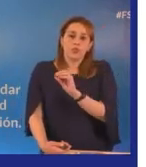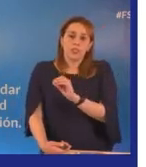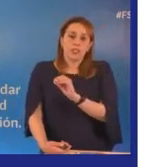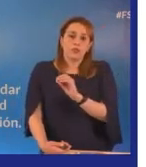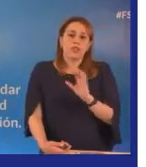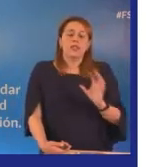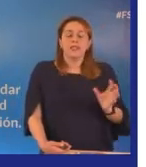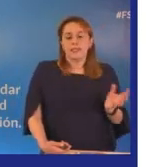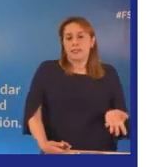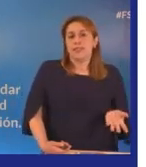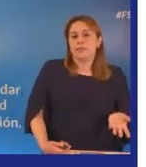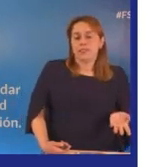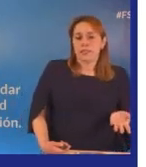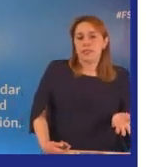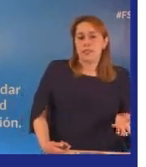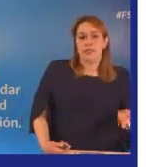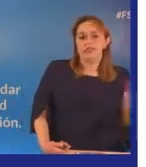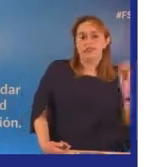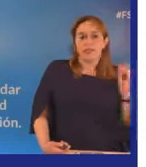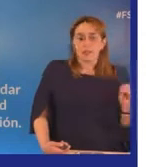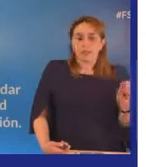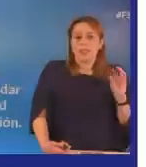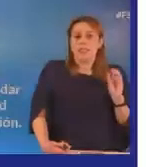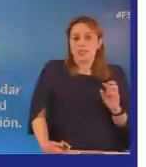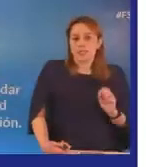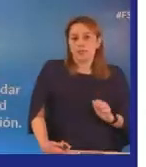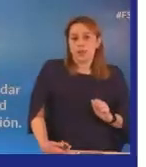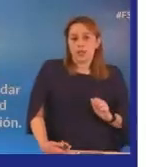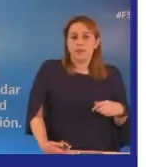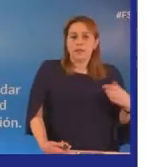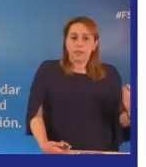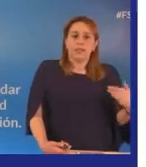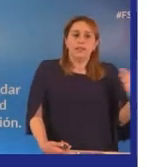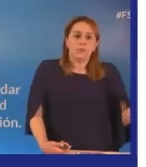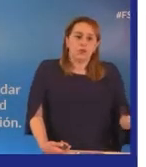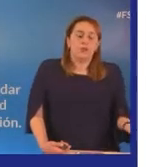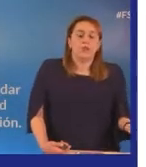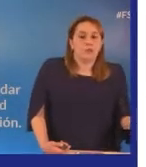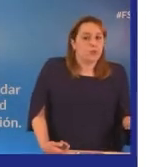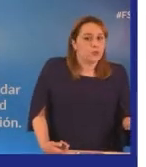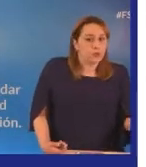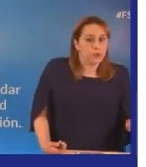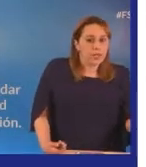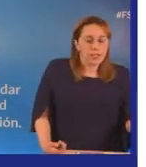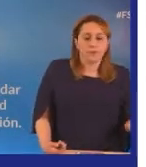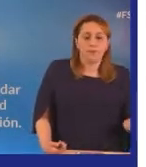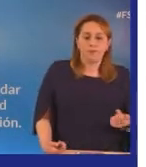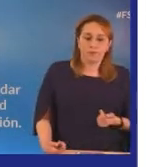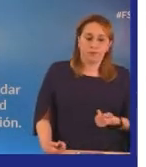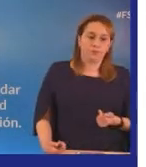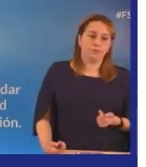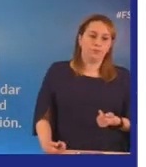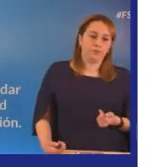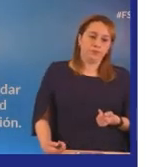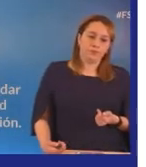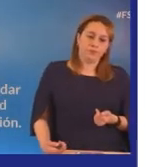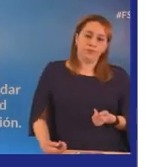dominios cognitivos necesita el paciente intervenir y estimular para mantener mucho mejor su funcionalidad.